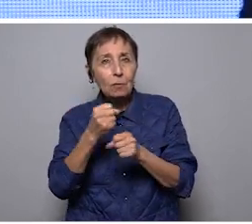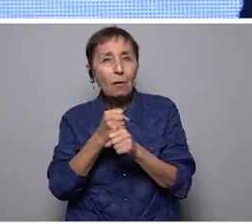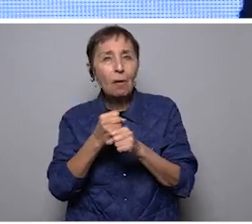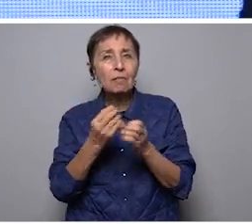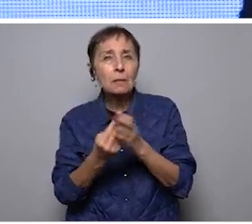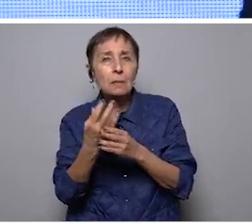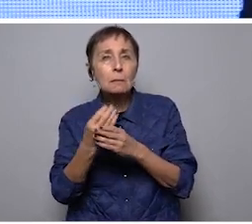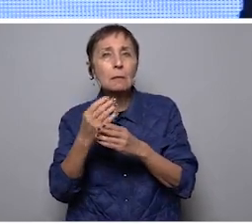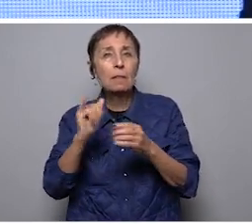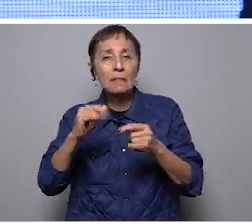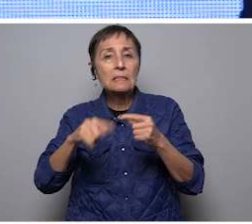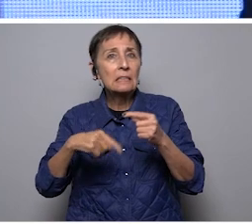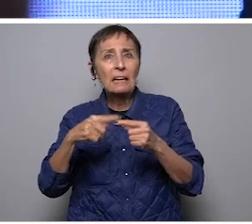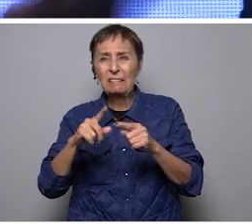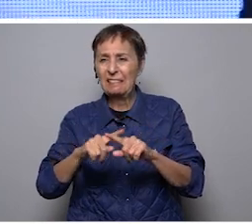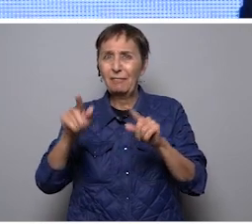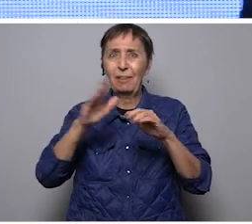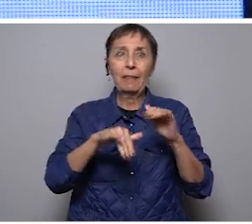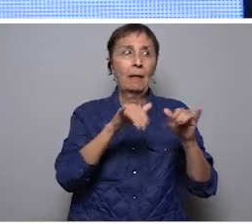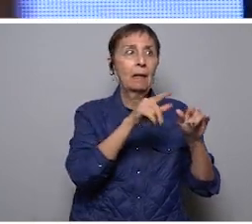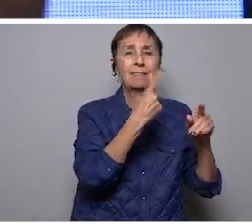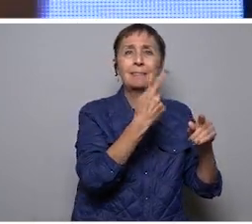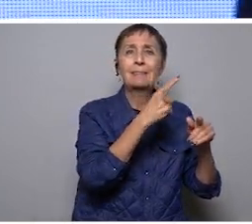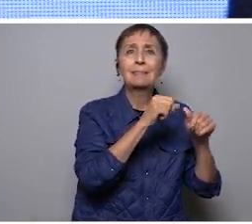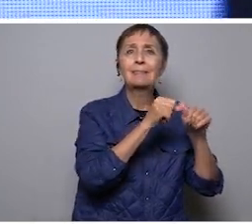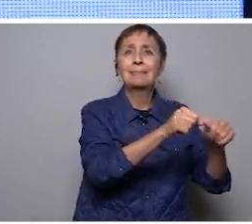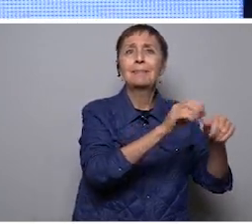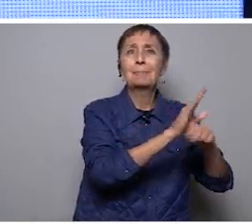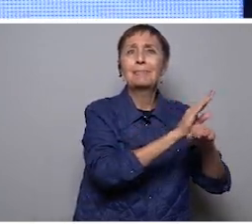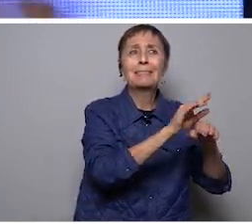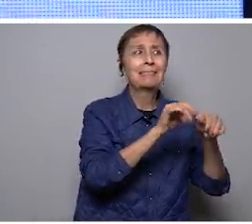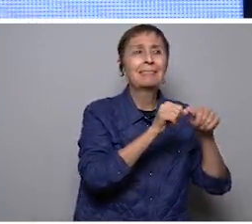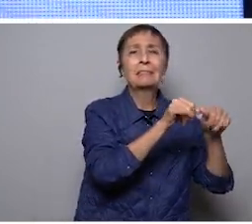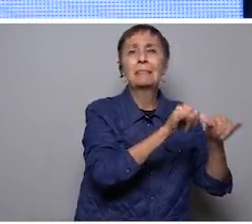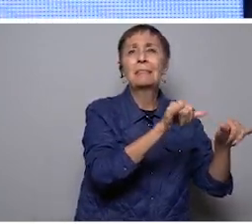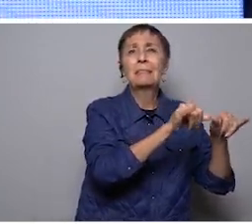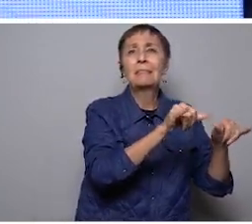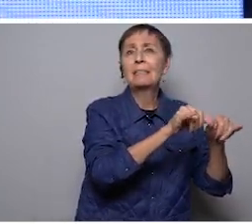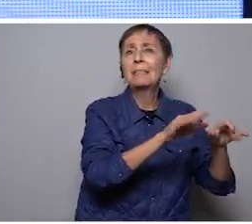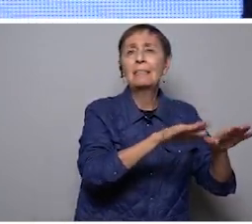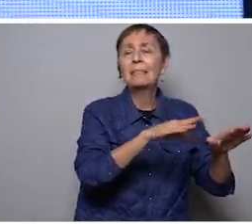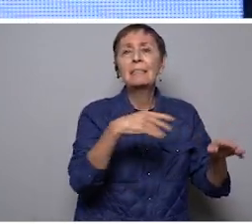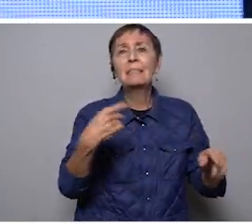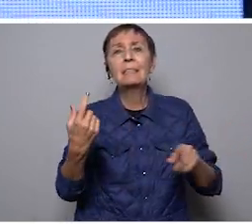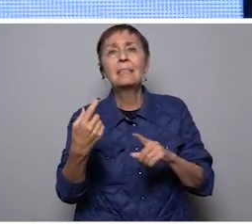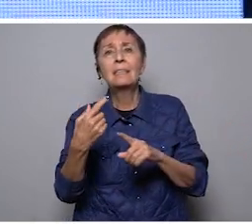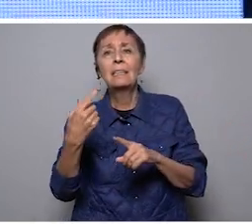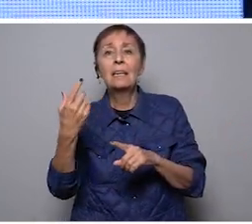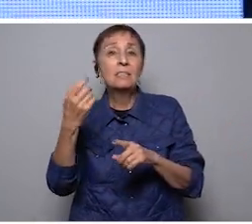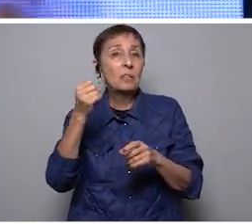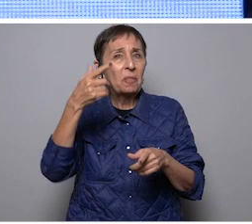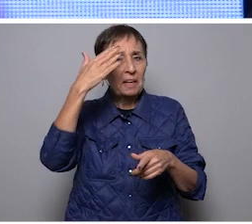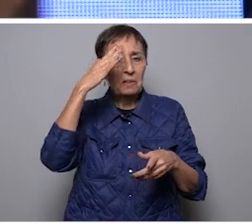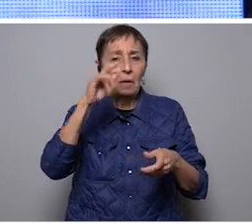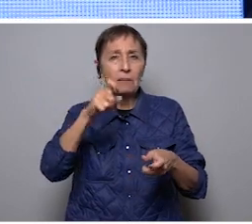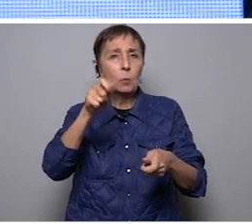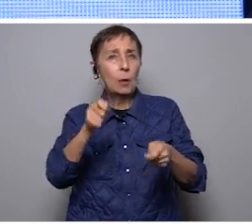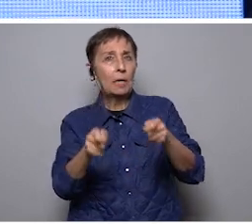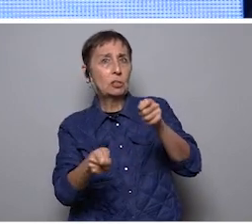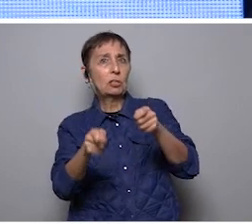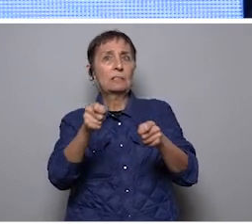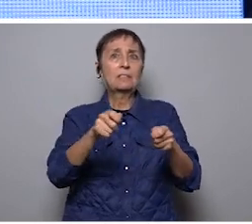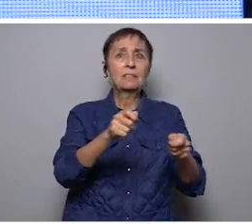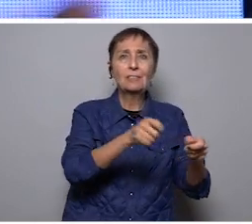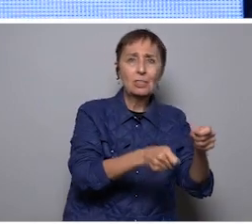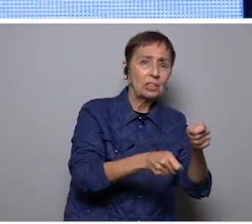produce cinco quintales el otro produce 17 quintales en Veracruz y seis quintales en Oaxaca hay que adaptar el